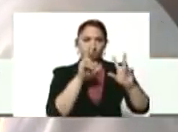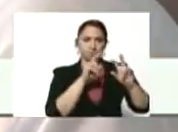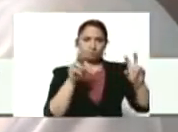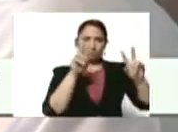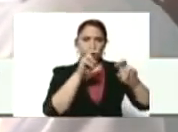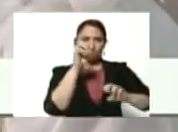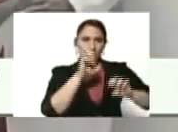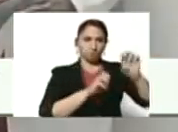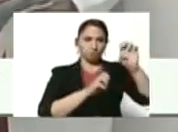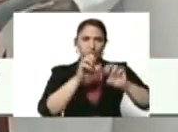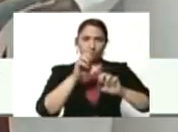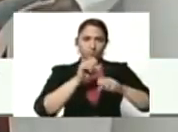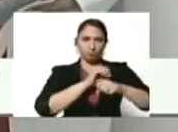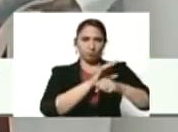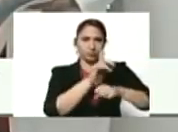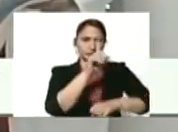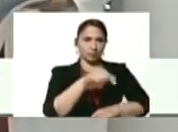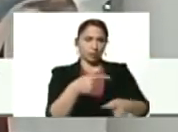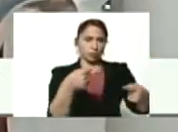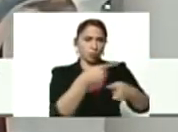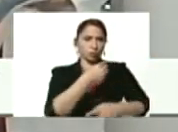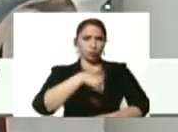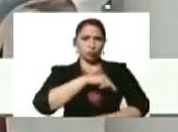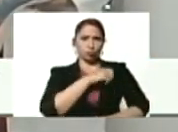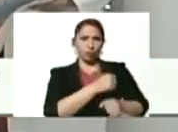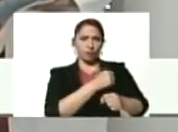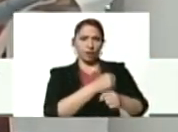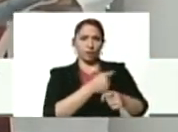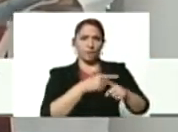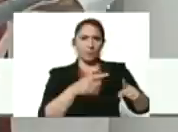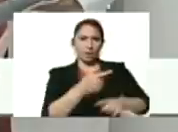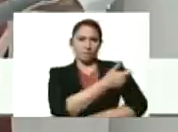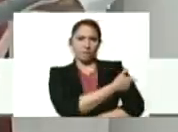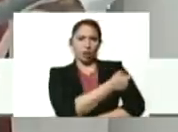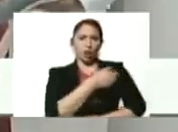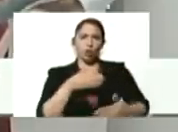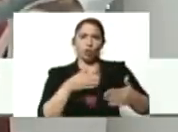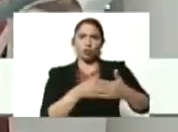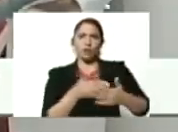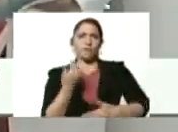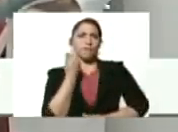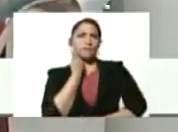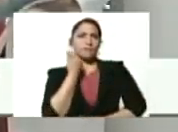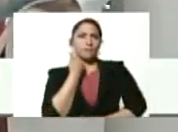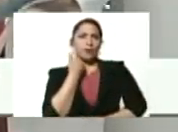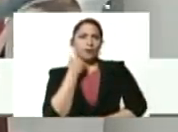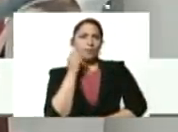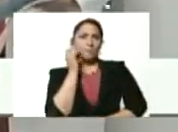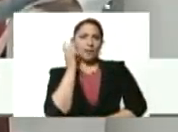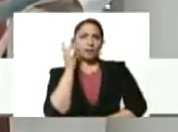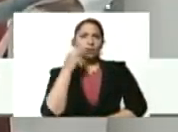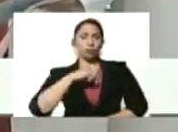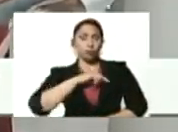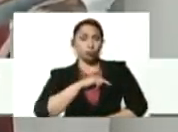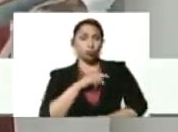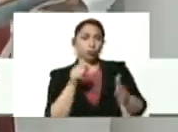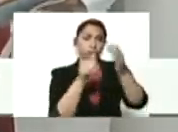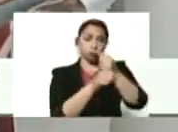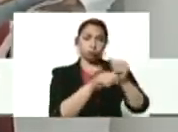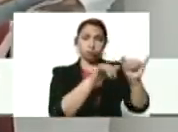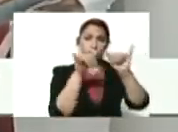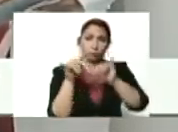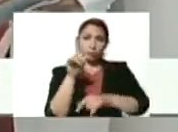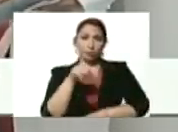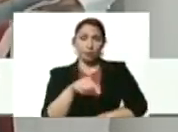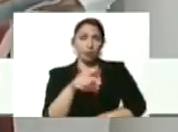del COVID-19. Igualmente estamos trabajando para vacunar contra la fiebre amarilla y estamos captando en este mismo punto y círculo las